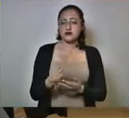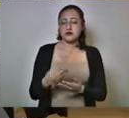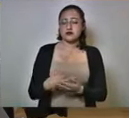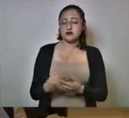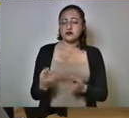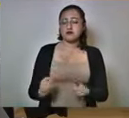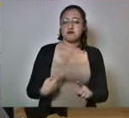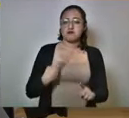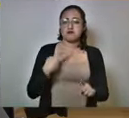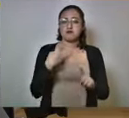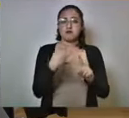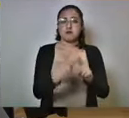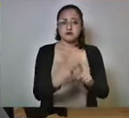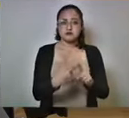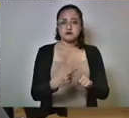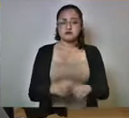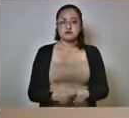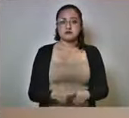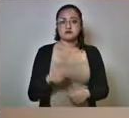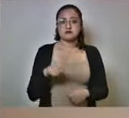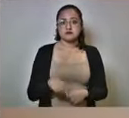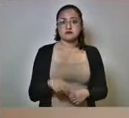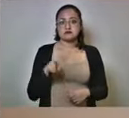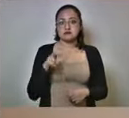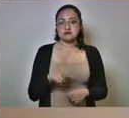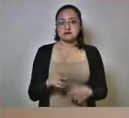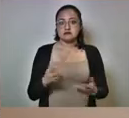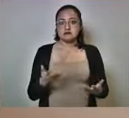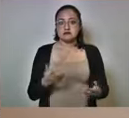Esto puede ser circunstancial,